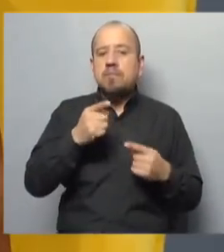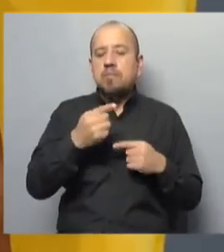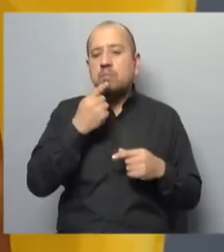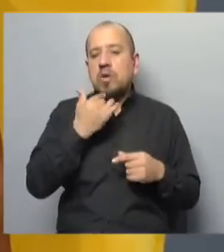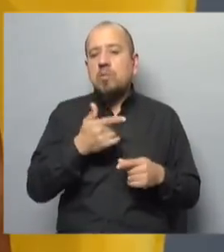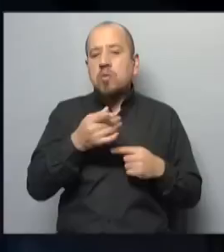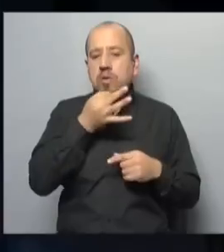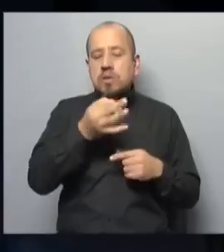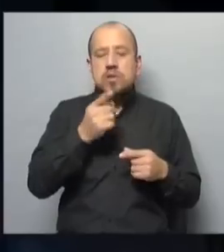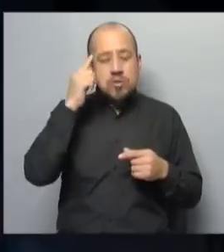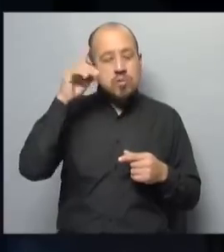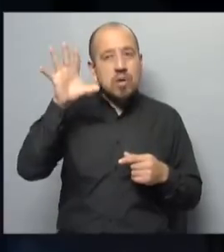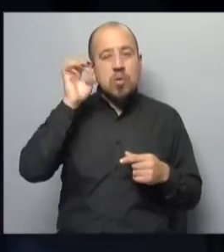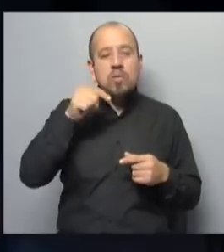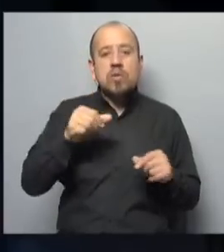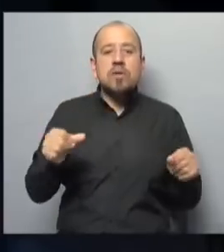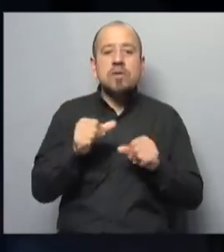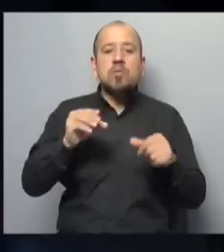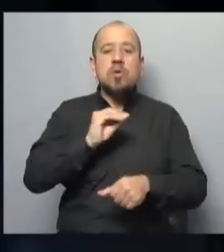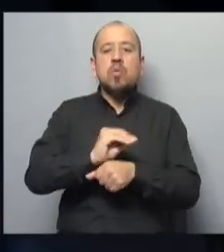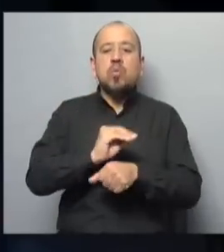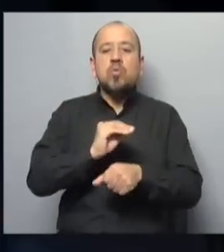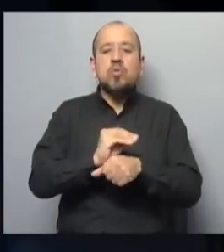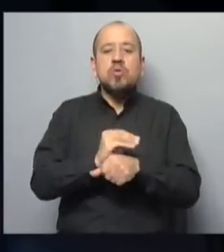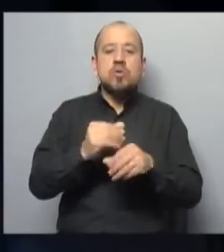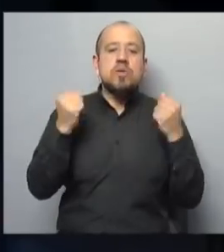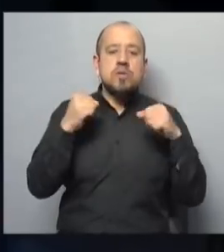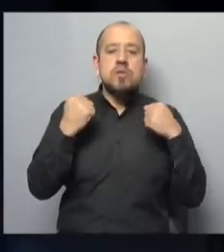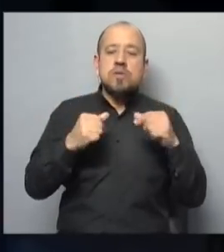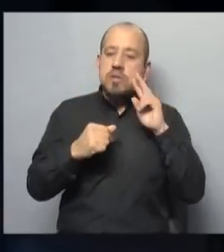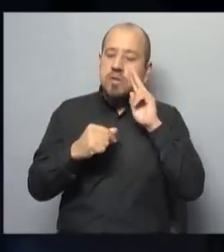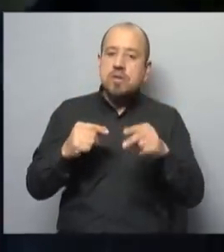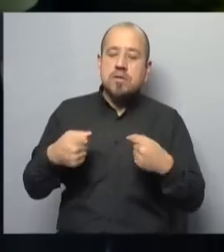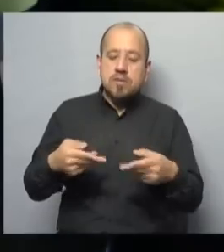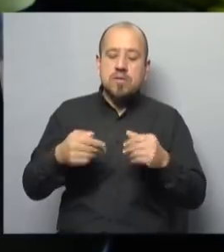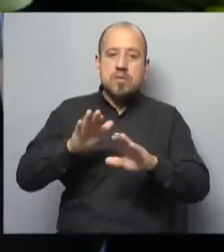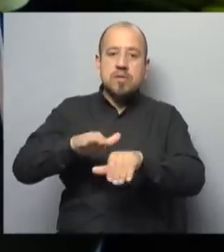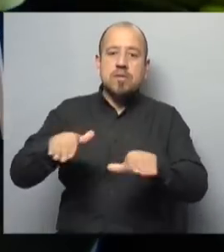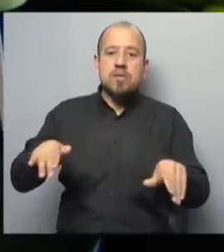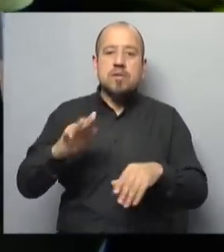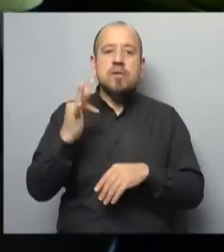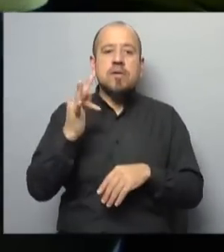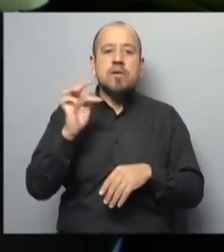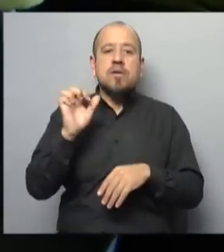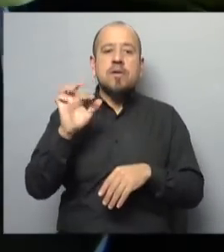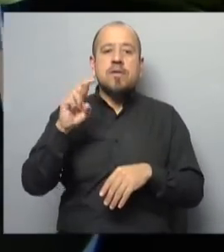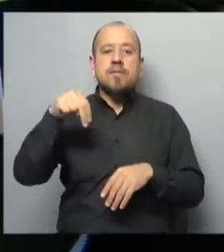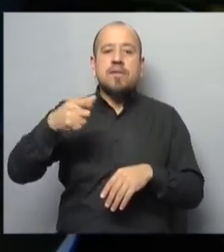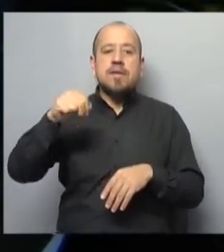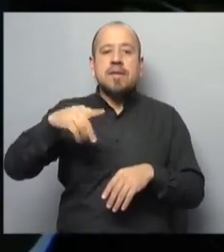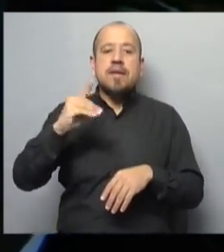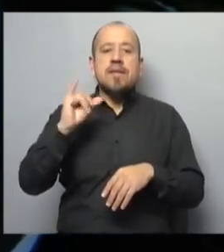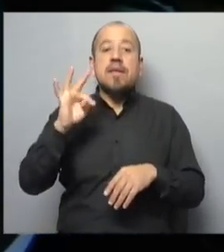referencia ahora y yo me acuerdo cuando sea un recurso entrenador de ir a ver los análisis partido de fútbol y el famoso fernandito hacia el gol porque si no vas a ver en las